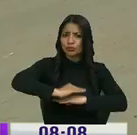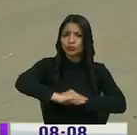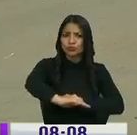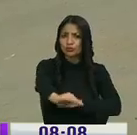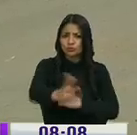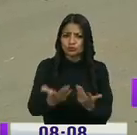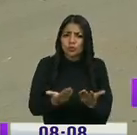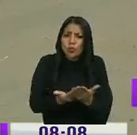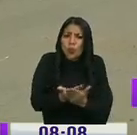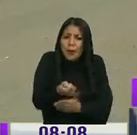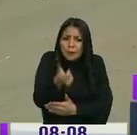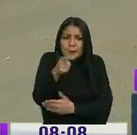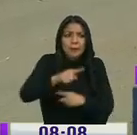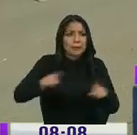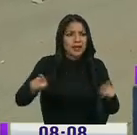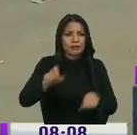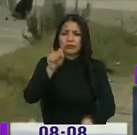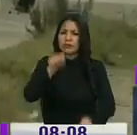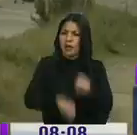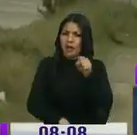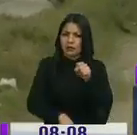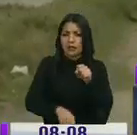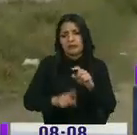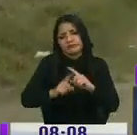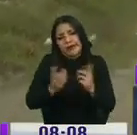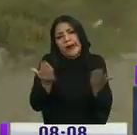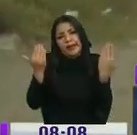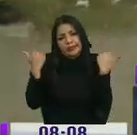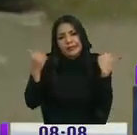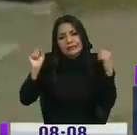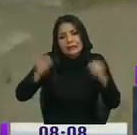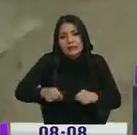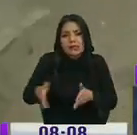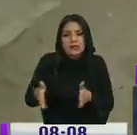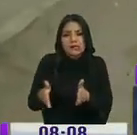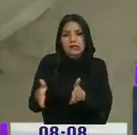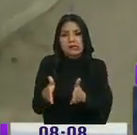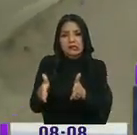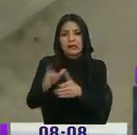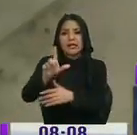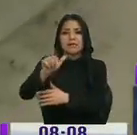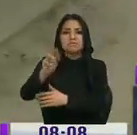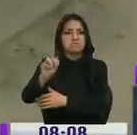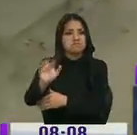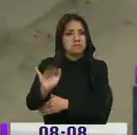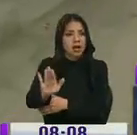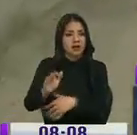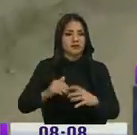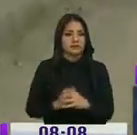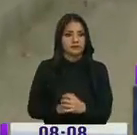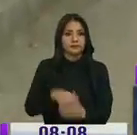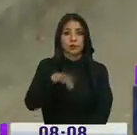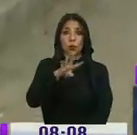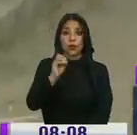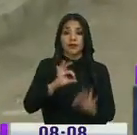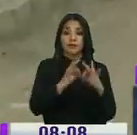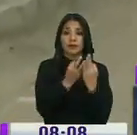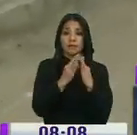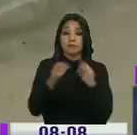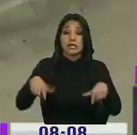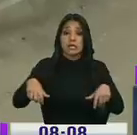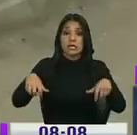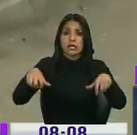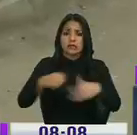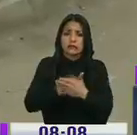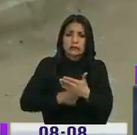la vía las condiciones de las rutas son mucho mejores que la precaria calle denominada lima en la que viven no menos de 40 familias quienes